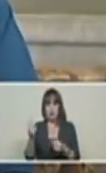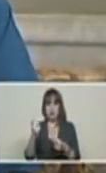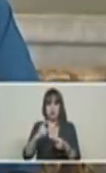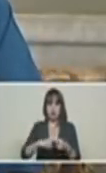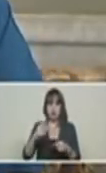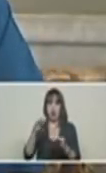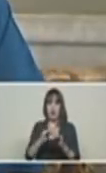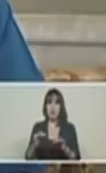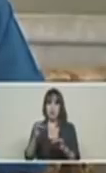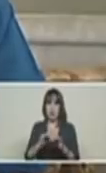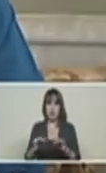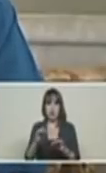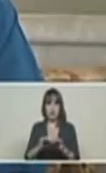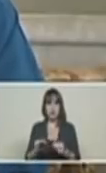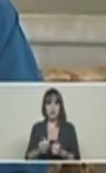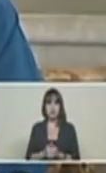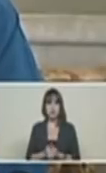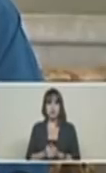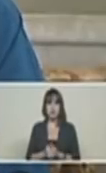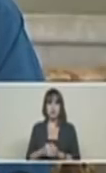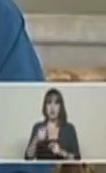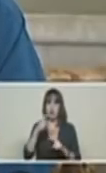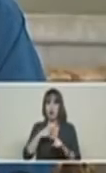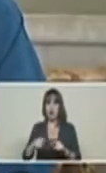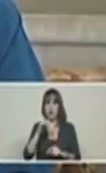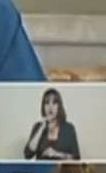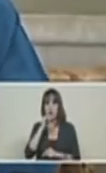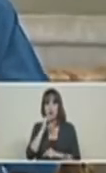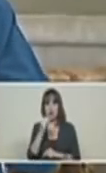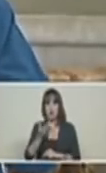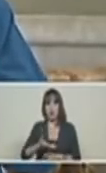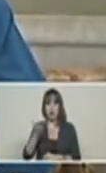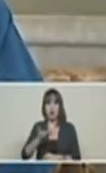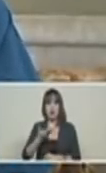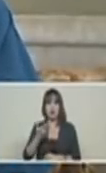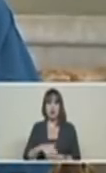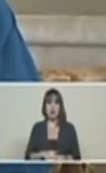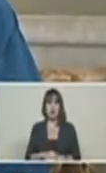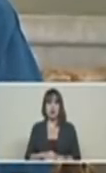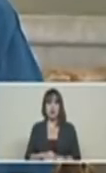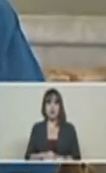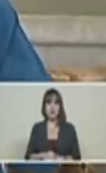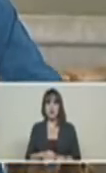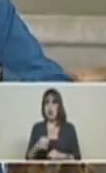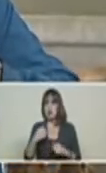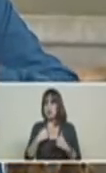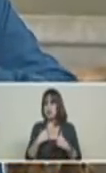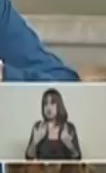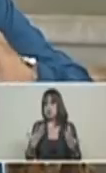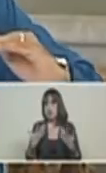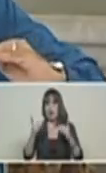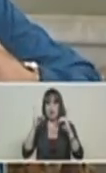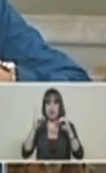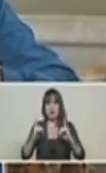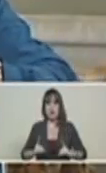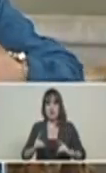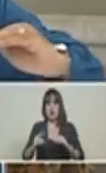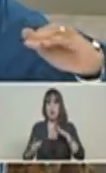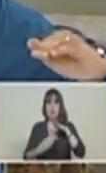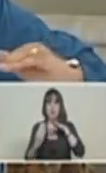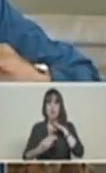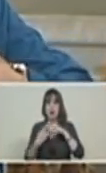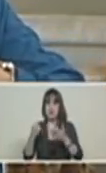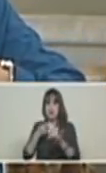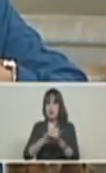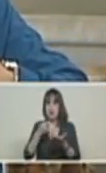soberano. Otro elemento clave, y la determinación que tomé de colocar la base, el salario